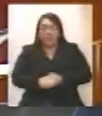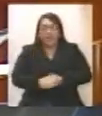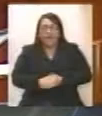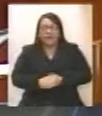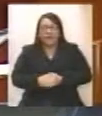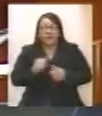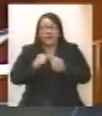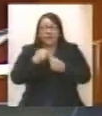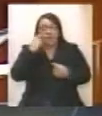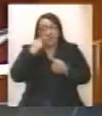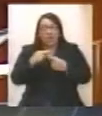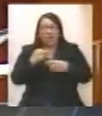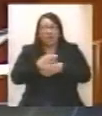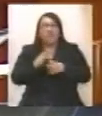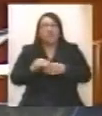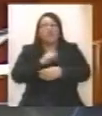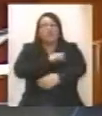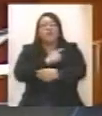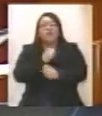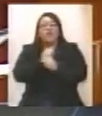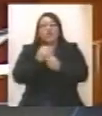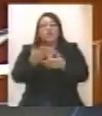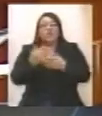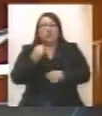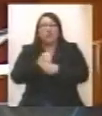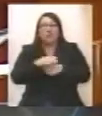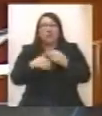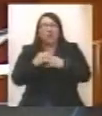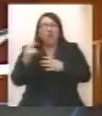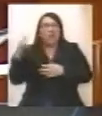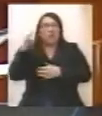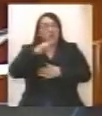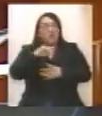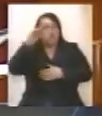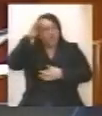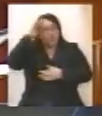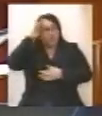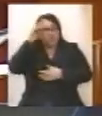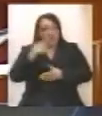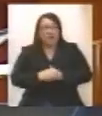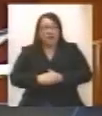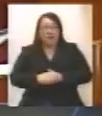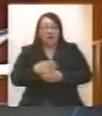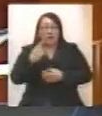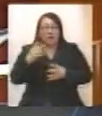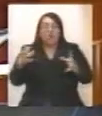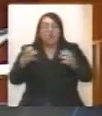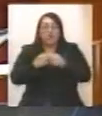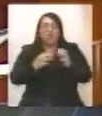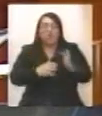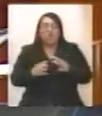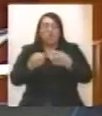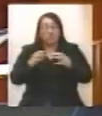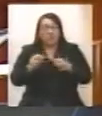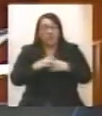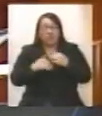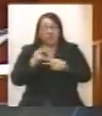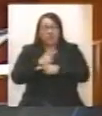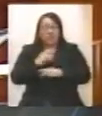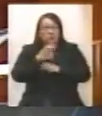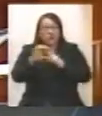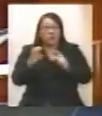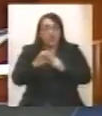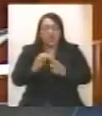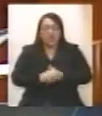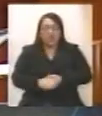El objetivo de fortalecer la capacidad operativa de la aviación policial para restablecer el orden público, la seguridad